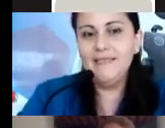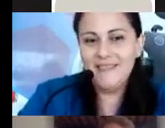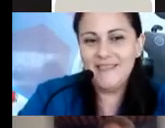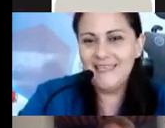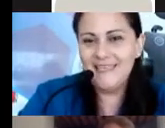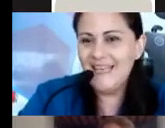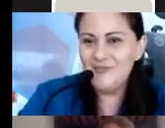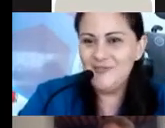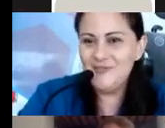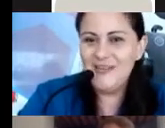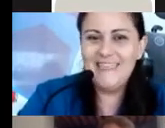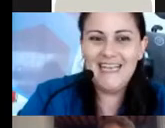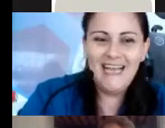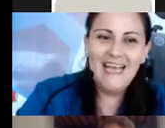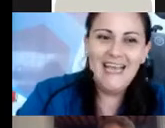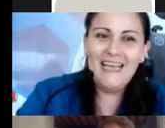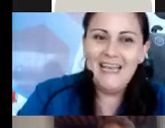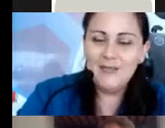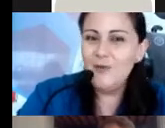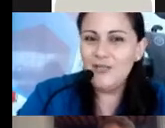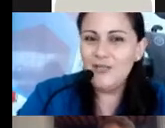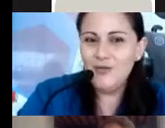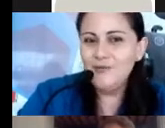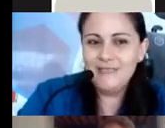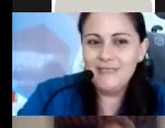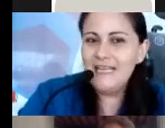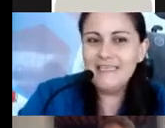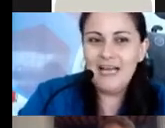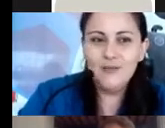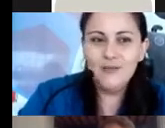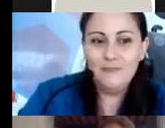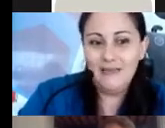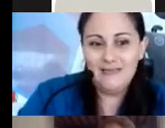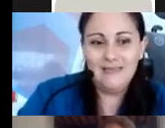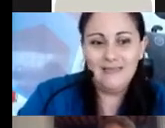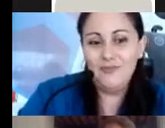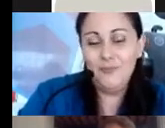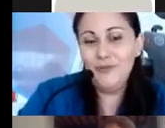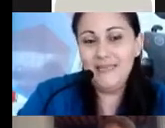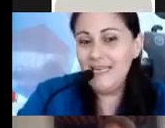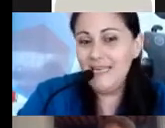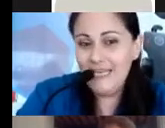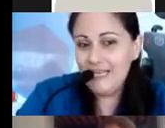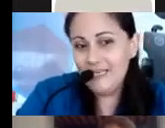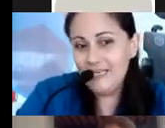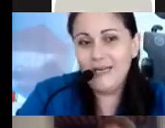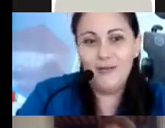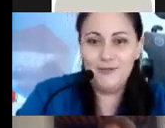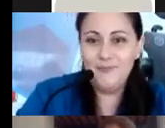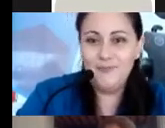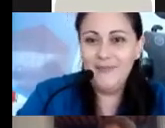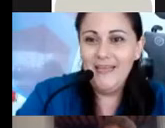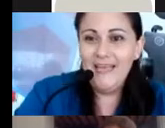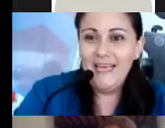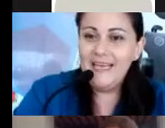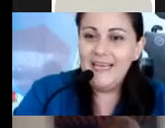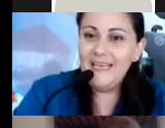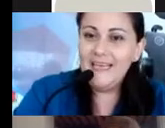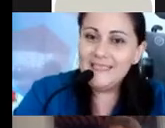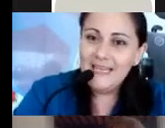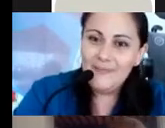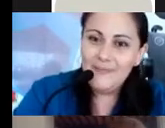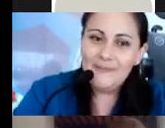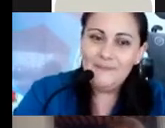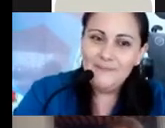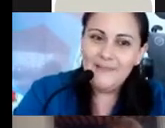vean la silla donde está sentada, es una silla basculación 6 grados, es más, hasta yo podría decir ahí que 0 grados.